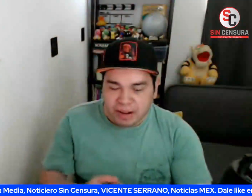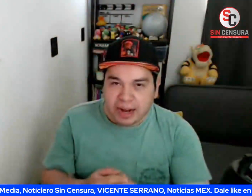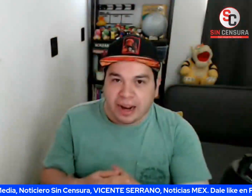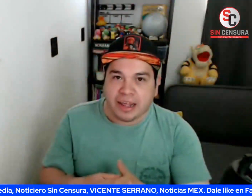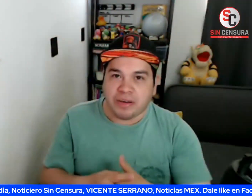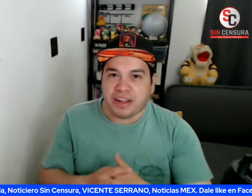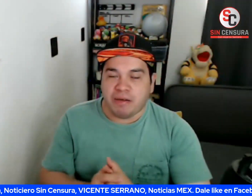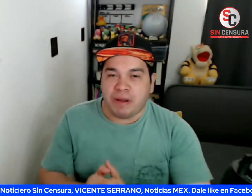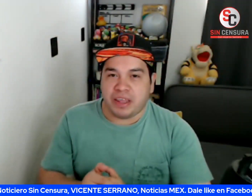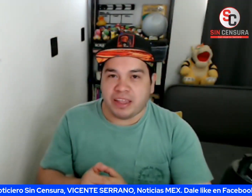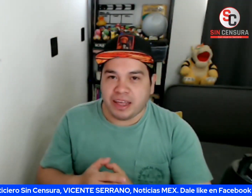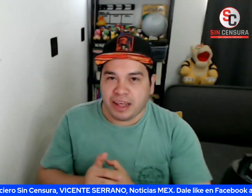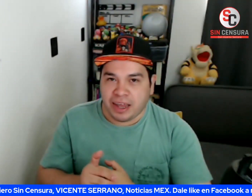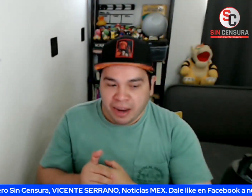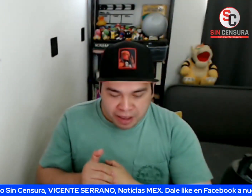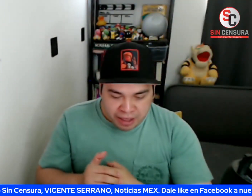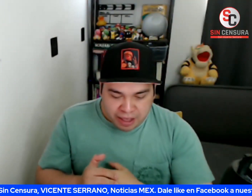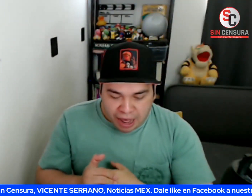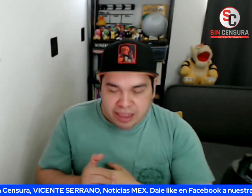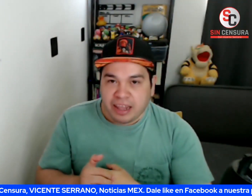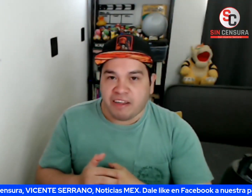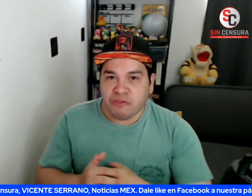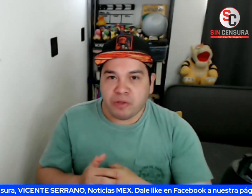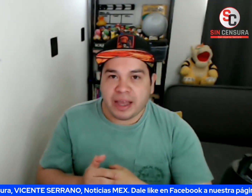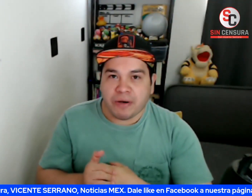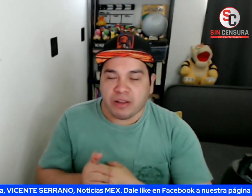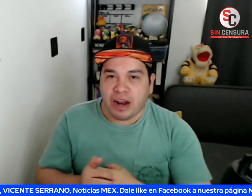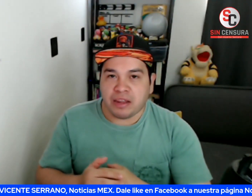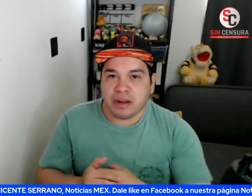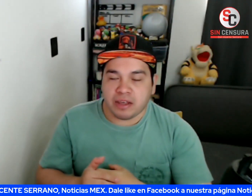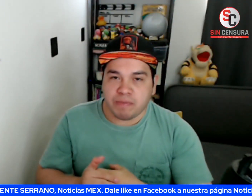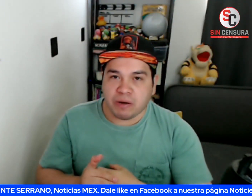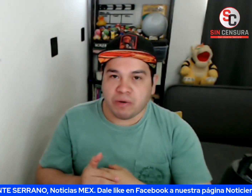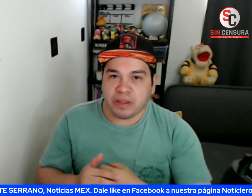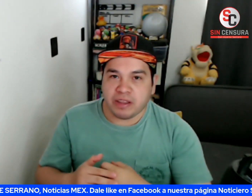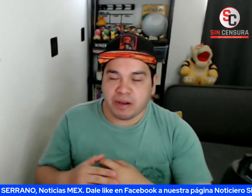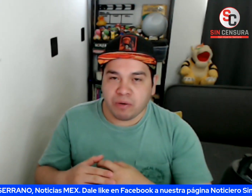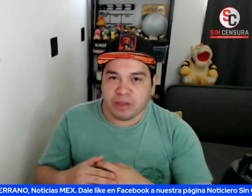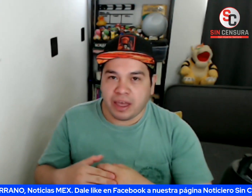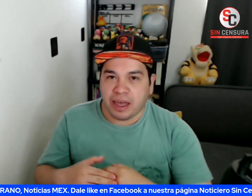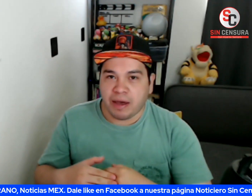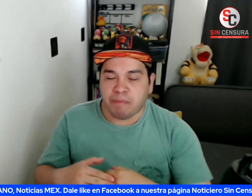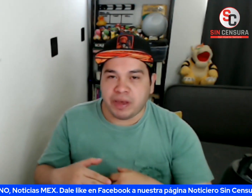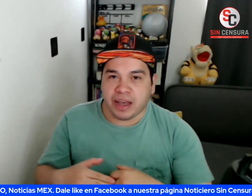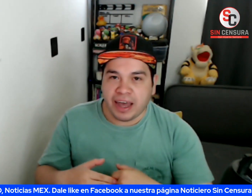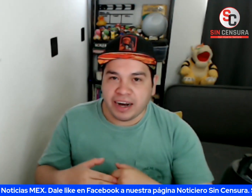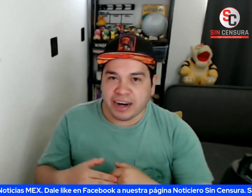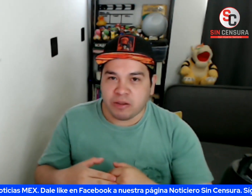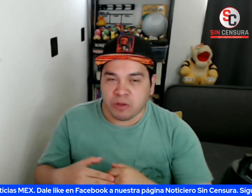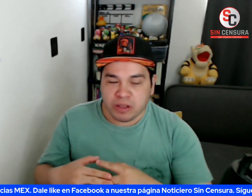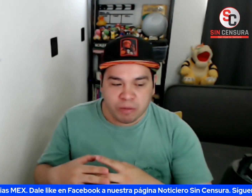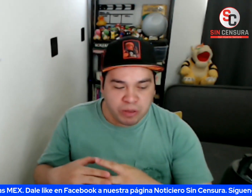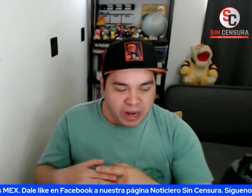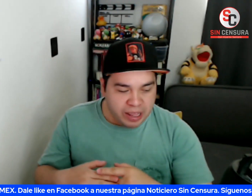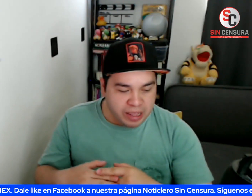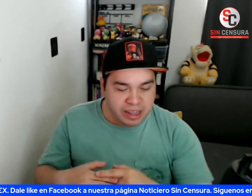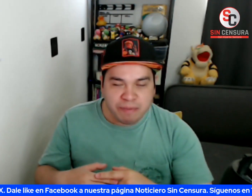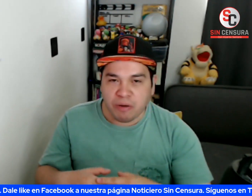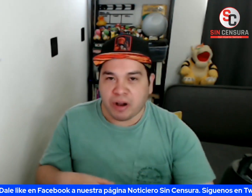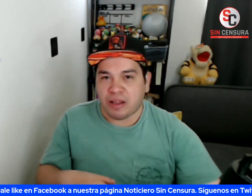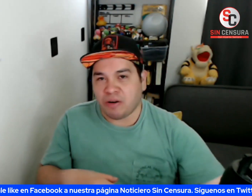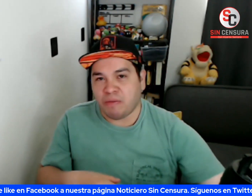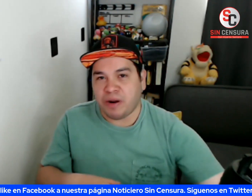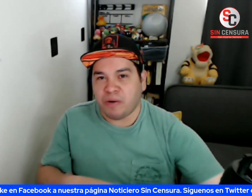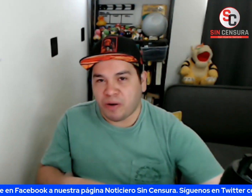le sacaron declaraciones y el presidente hasta disfruta cuando le hacen esas preguntas, le gusta picar, como tú le dices,